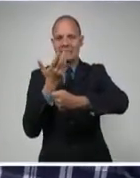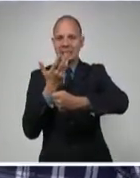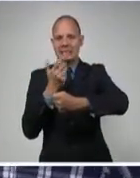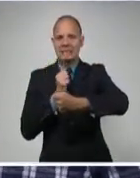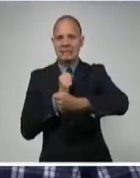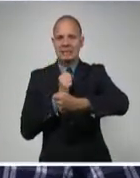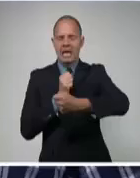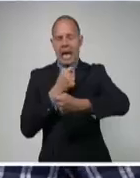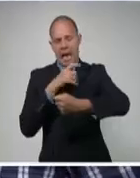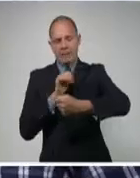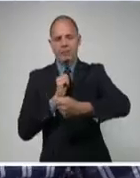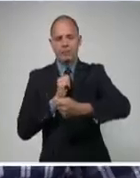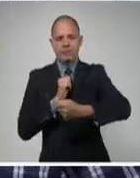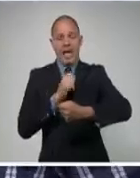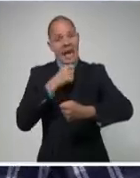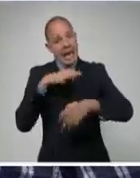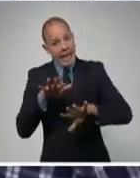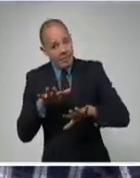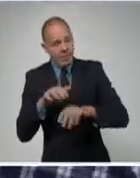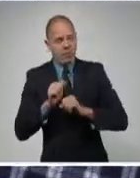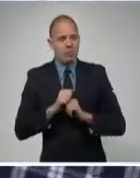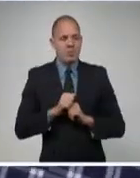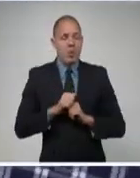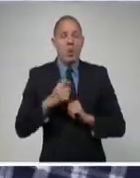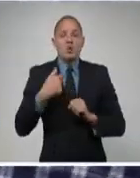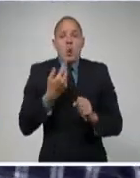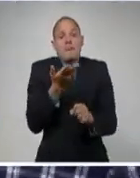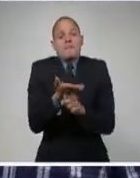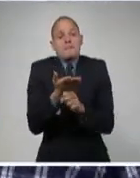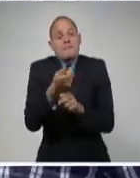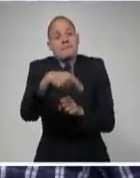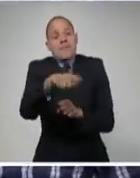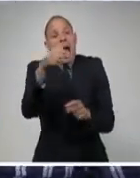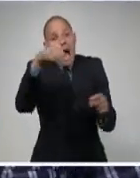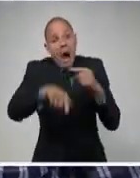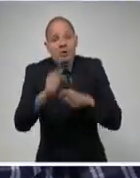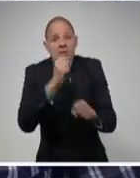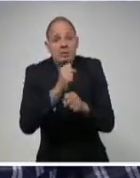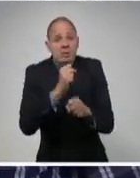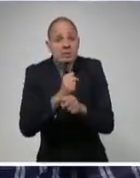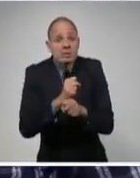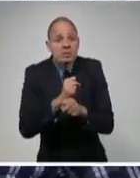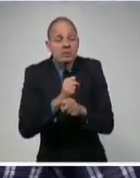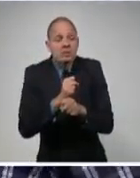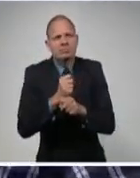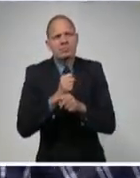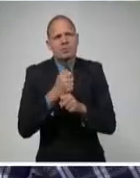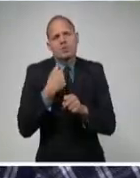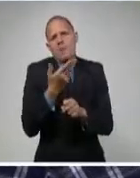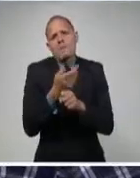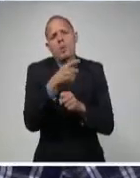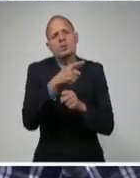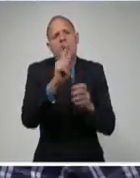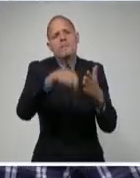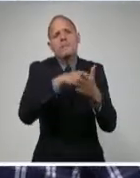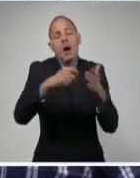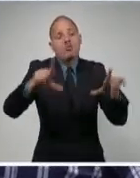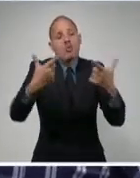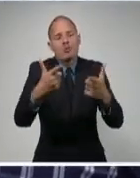Si yo le pediría algo a ustedes que están empezando la zafra, no es que cumplan el plan, sino que lo sobrecumplan.